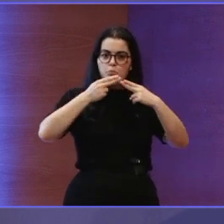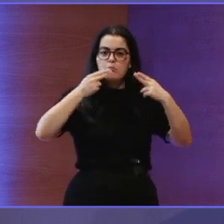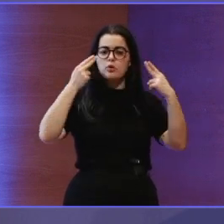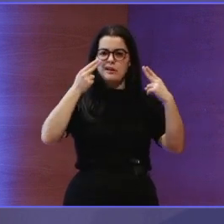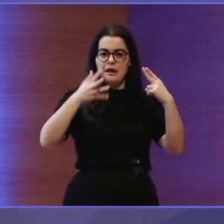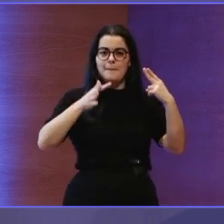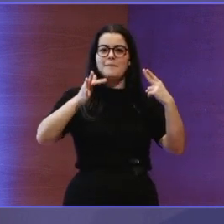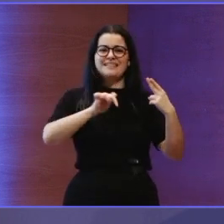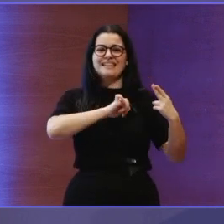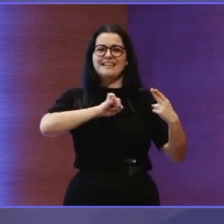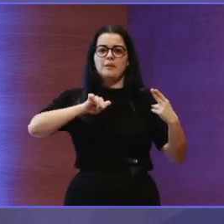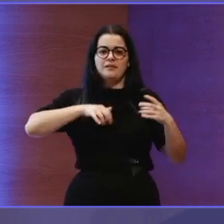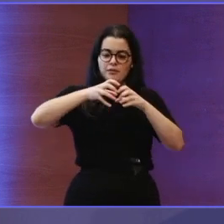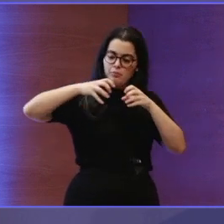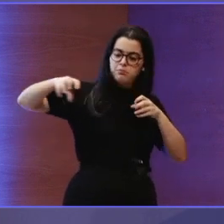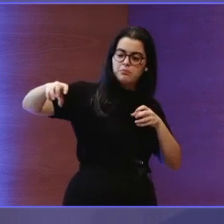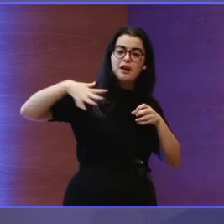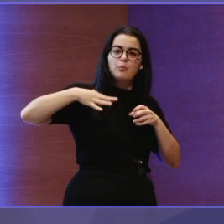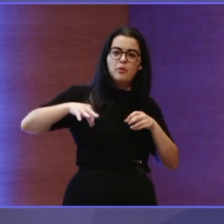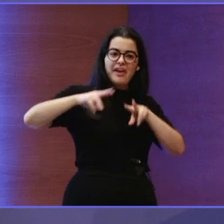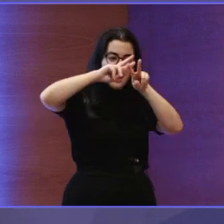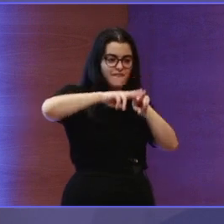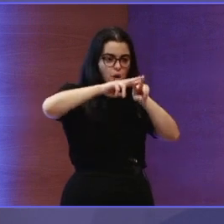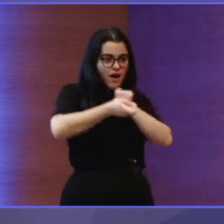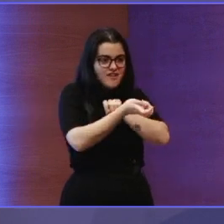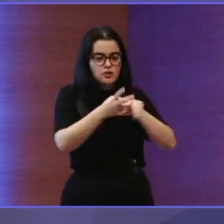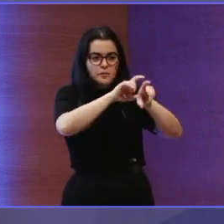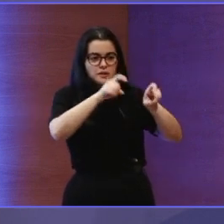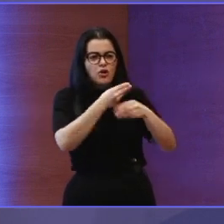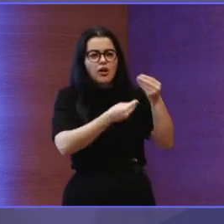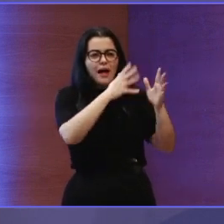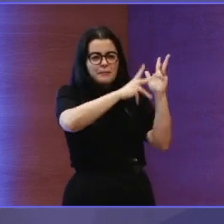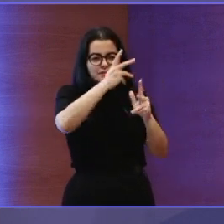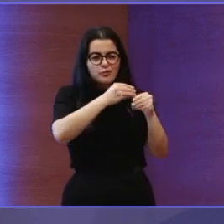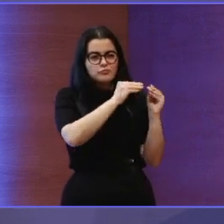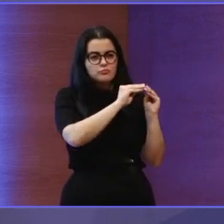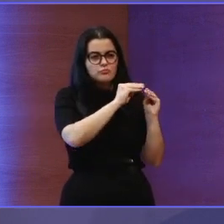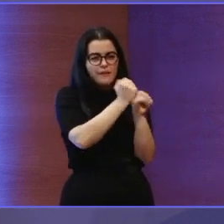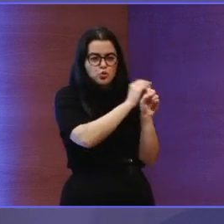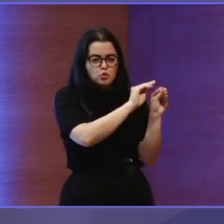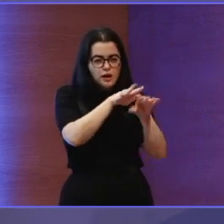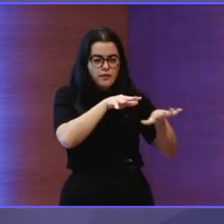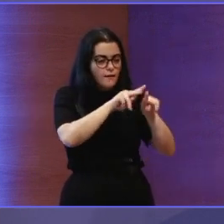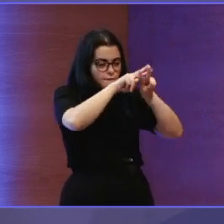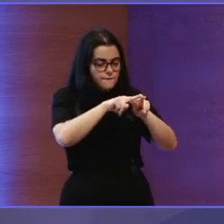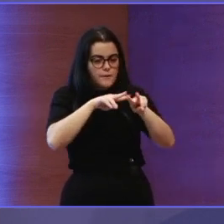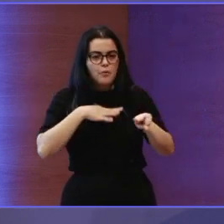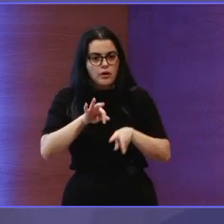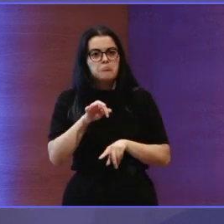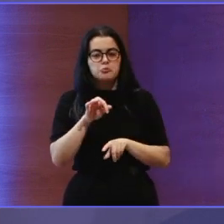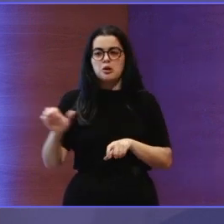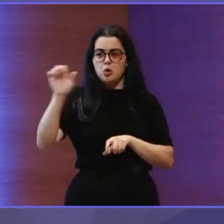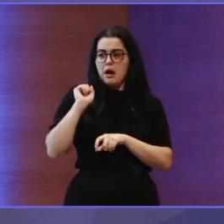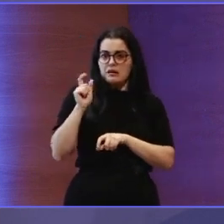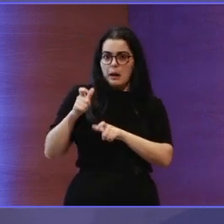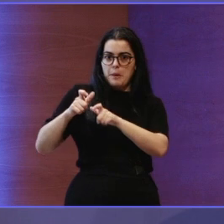tiempo independiente que puede evaluar qué es lo que hacen otras administraciones creo que es una práctica que es cada vez más común en los países de Europa y yo creo que